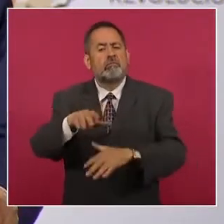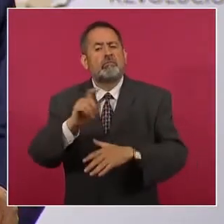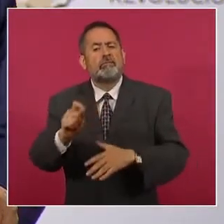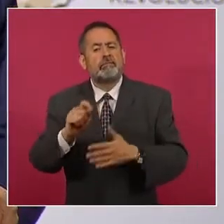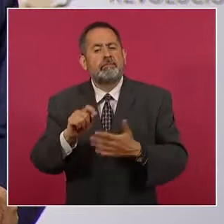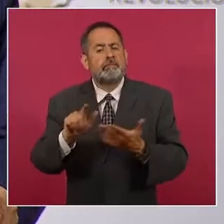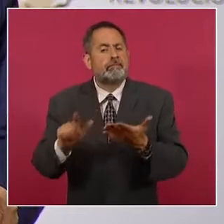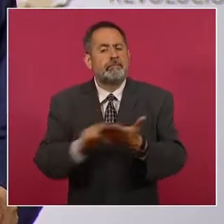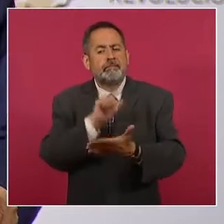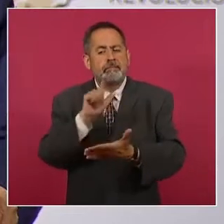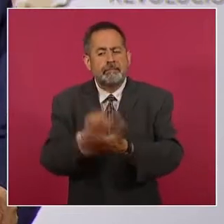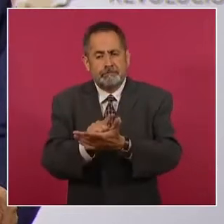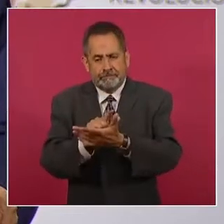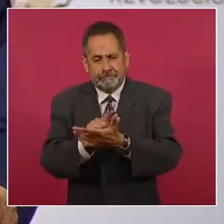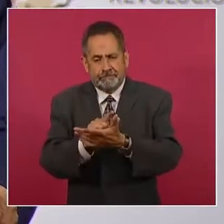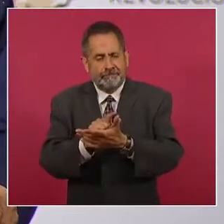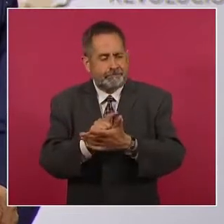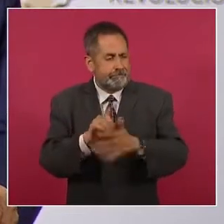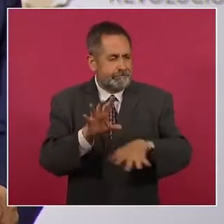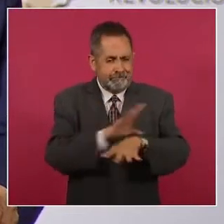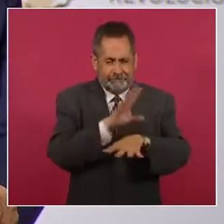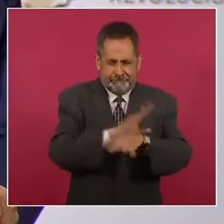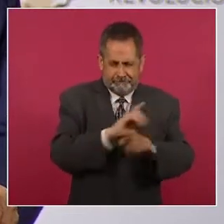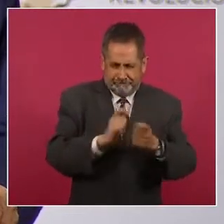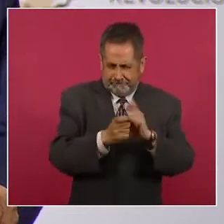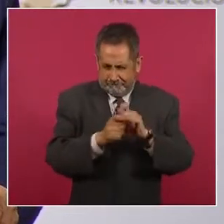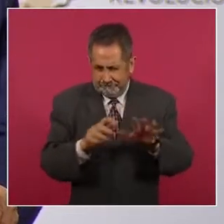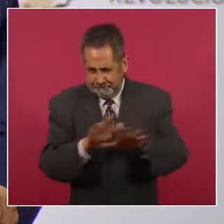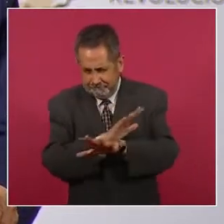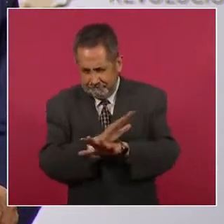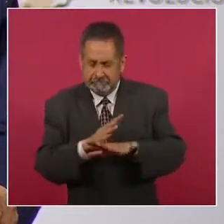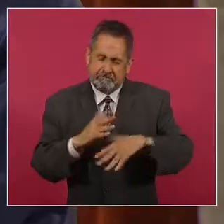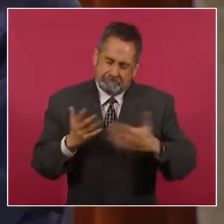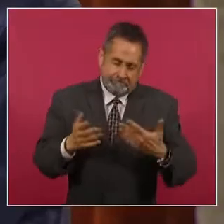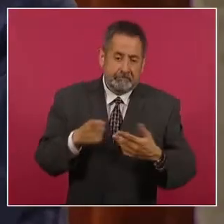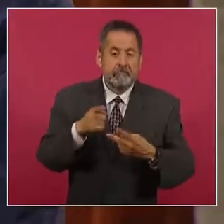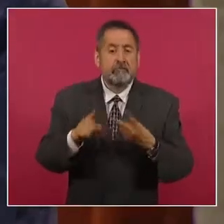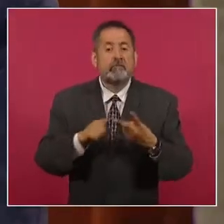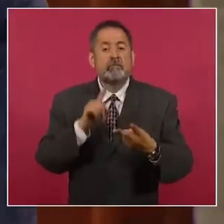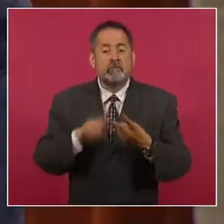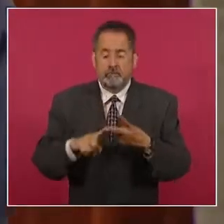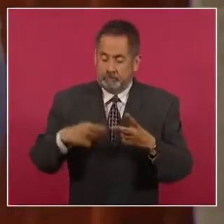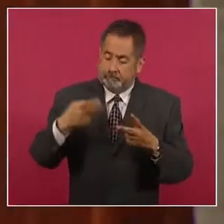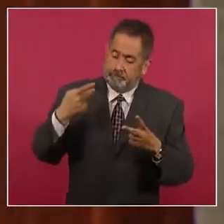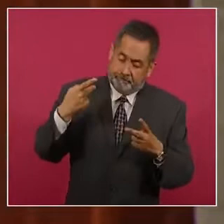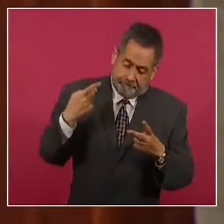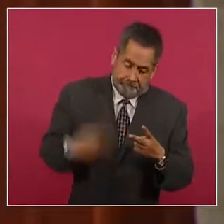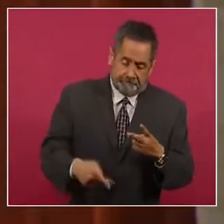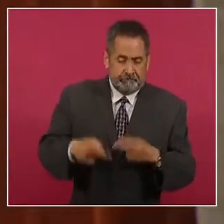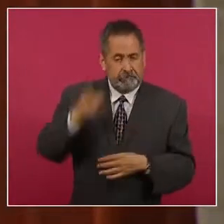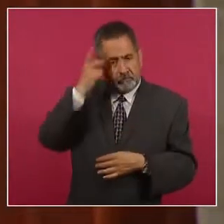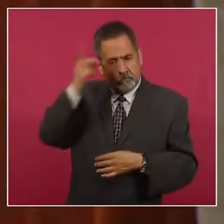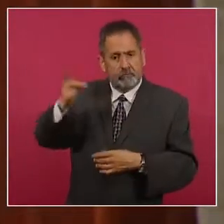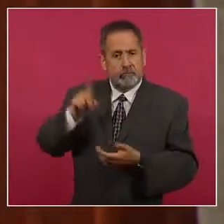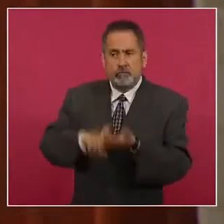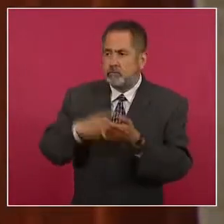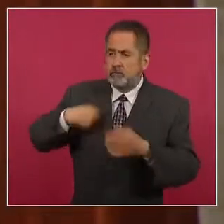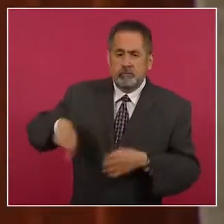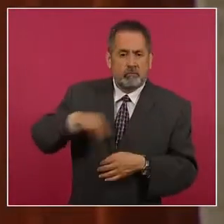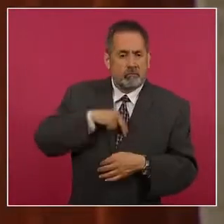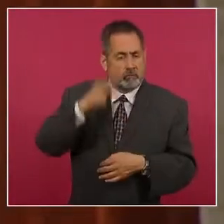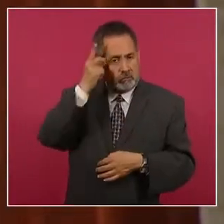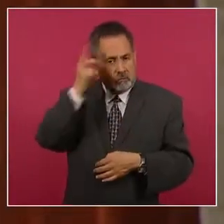reforma eléctrica y en cuanto a la nacionalización del litio.